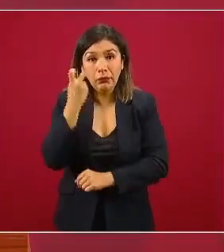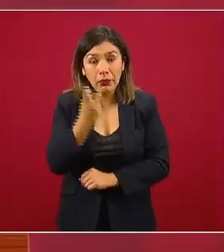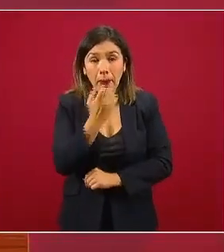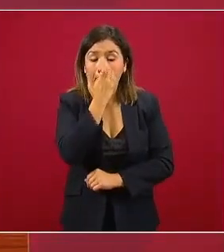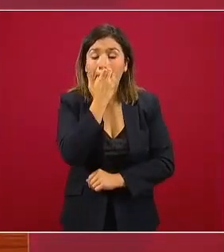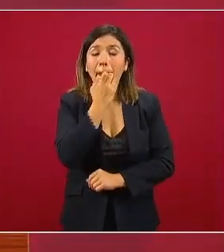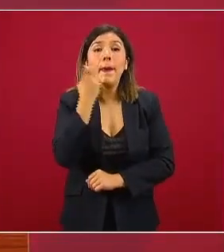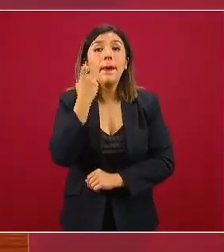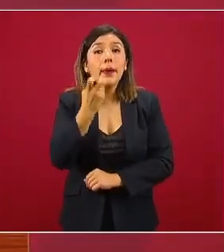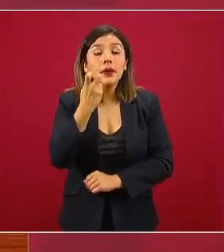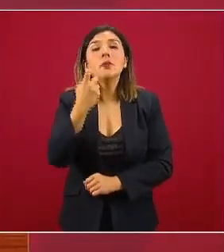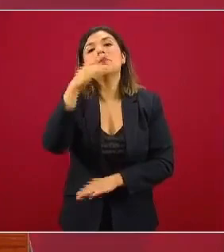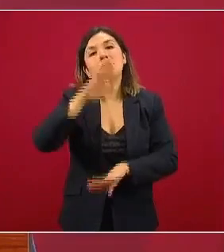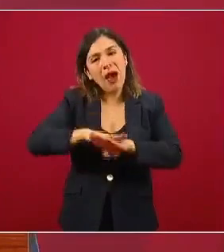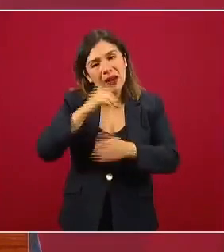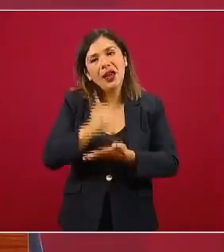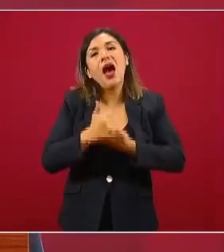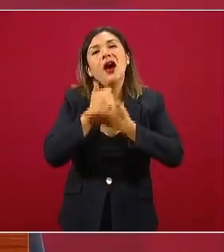Entonces, esto ayuda,